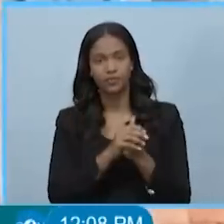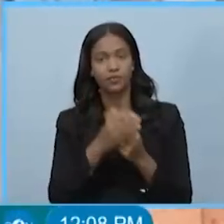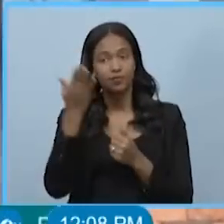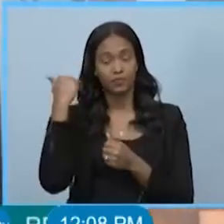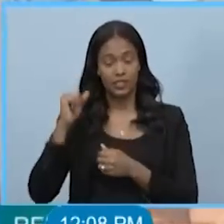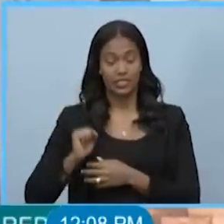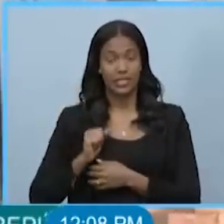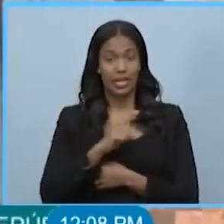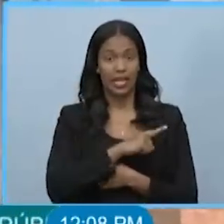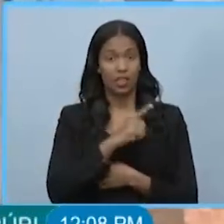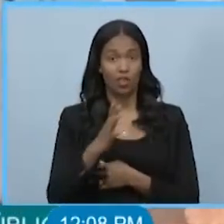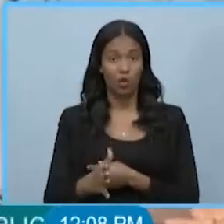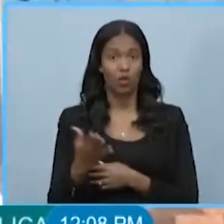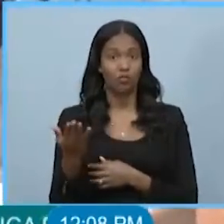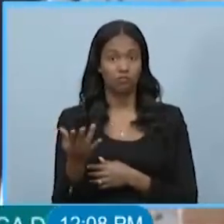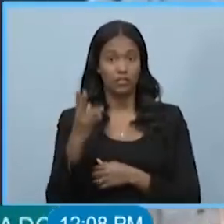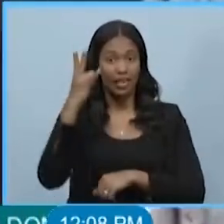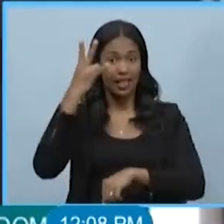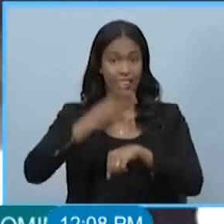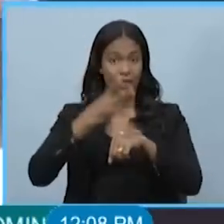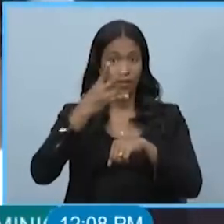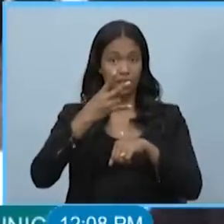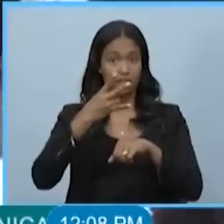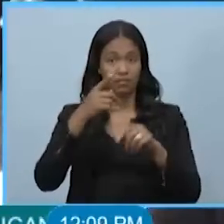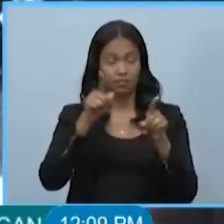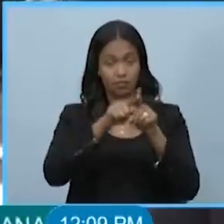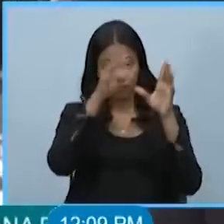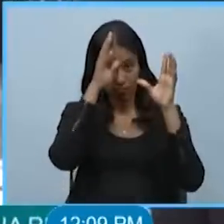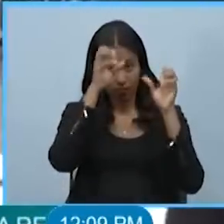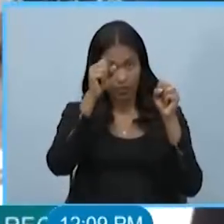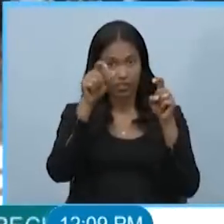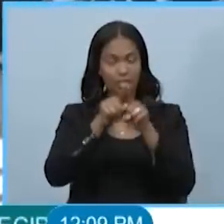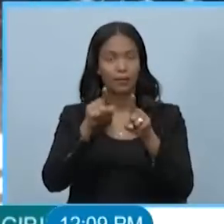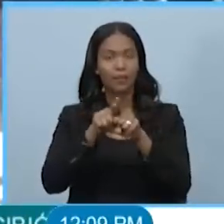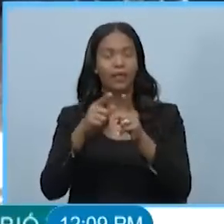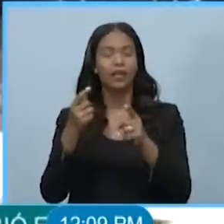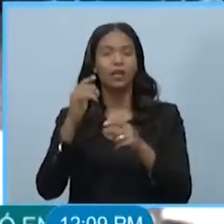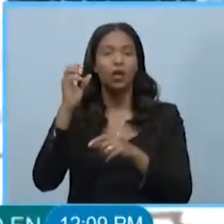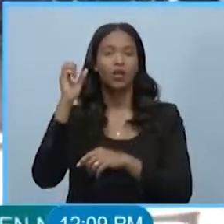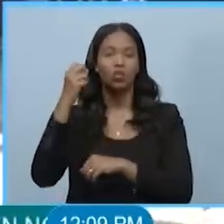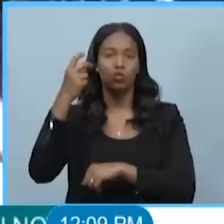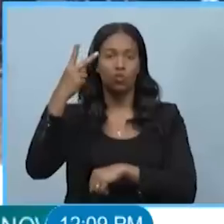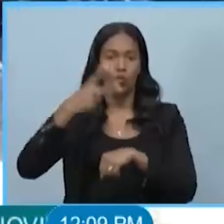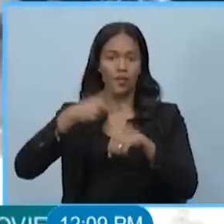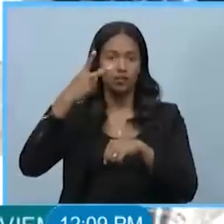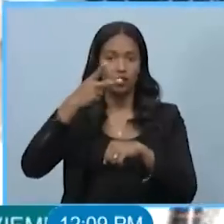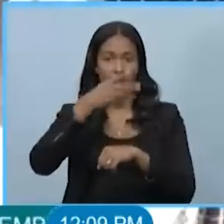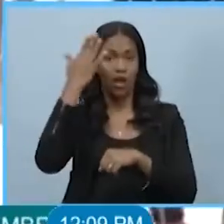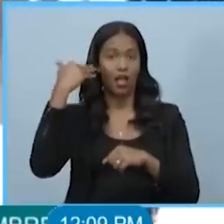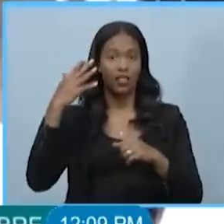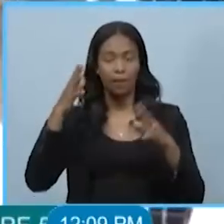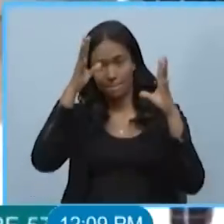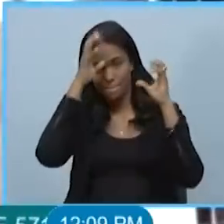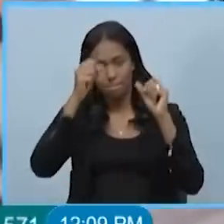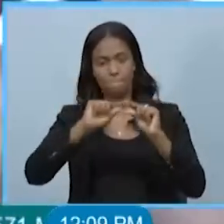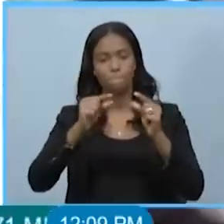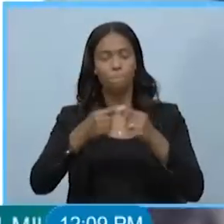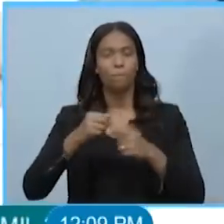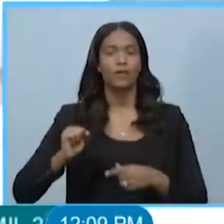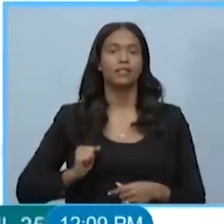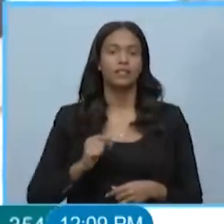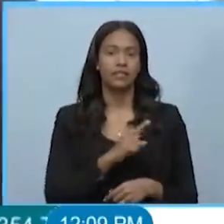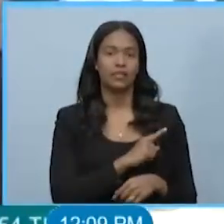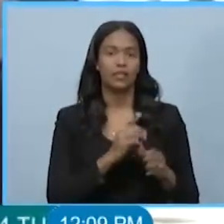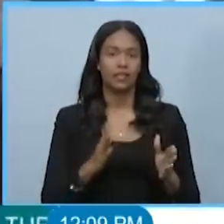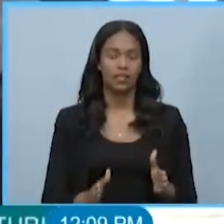en 7 ocasiones de la República y expresidente 2 veces del Senado no recibirá los honores del lugar, ya que en vida pidió que